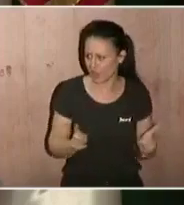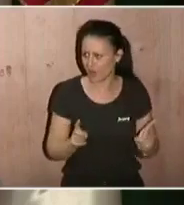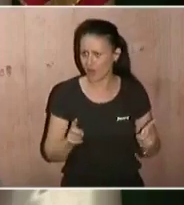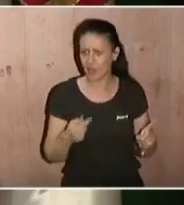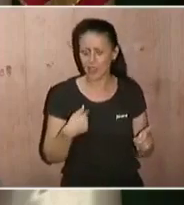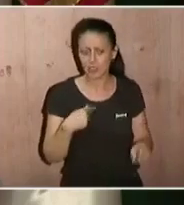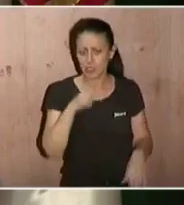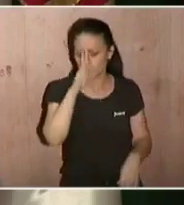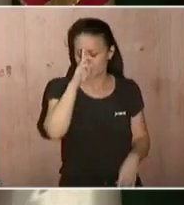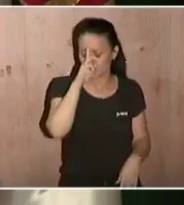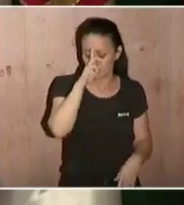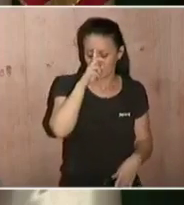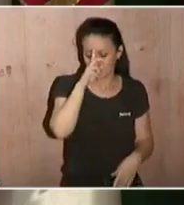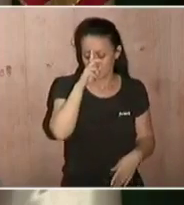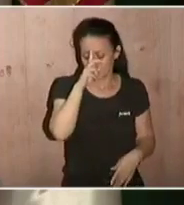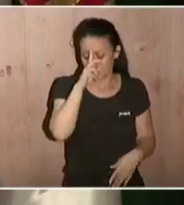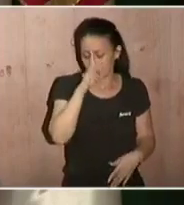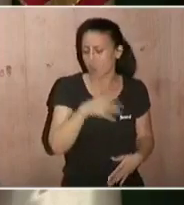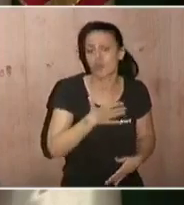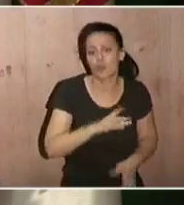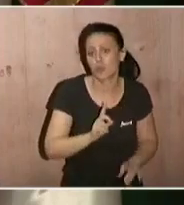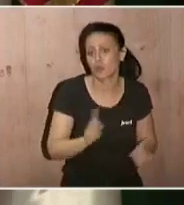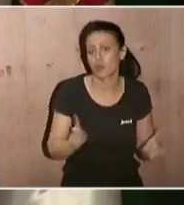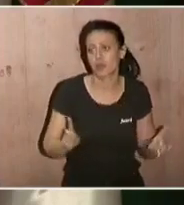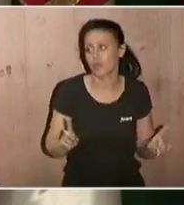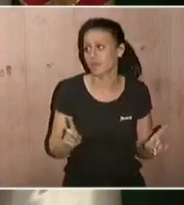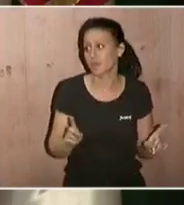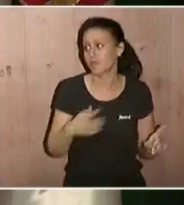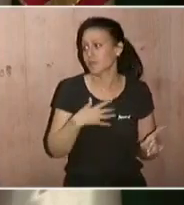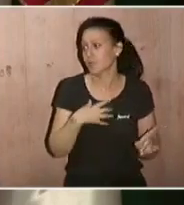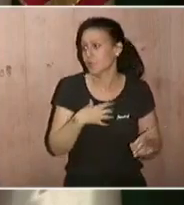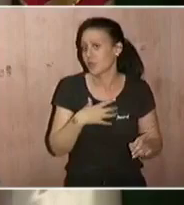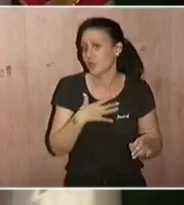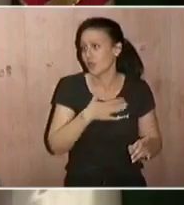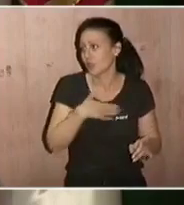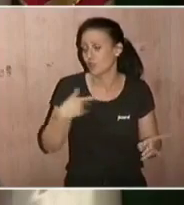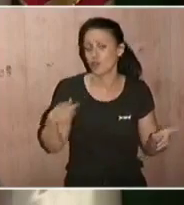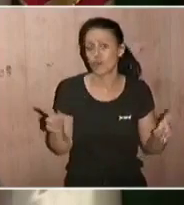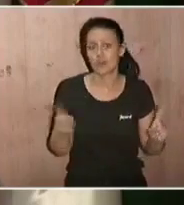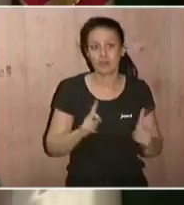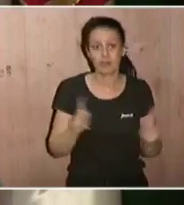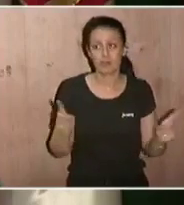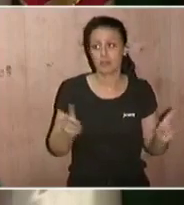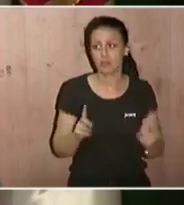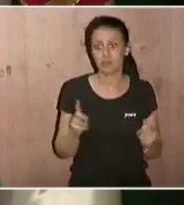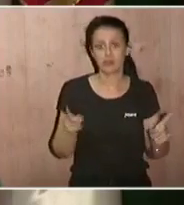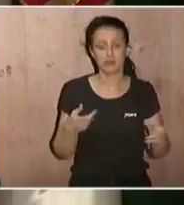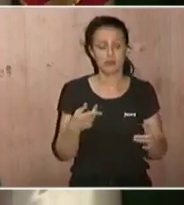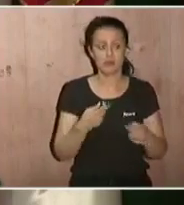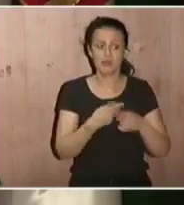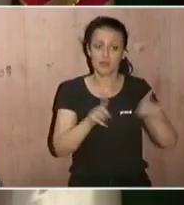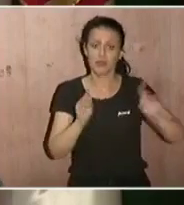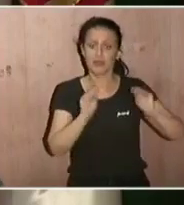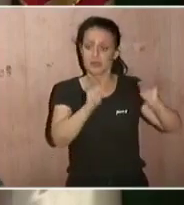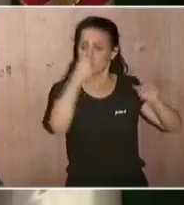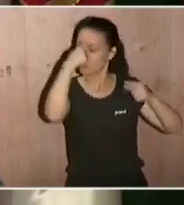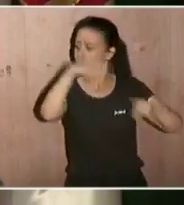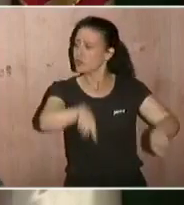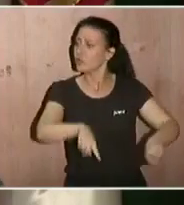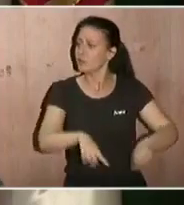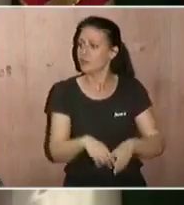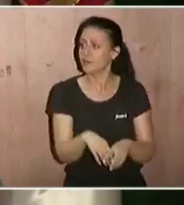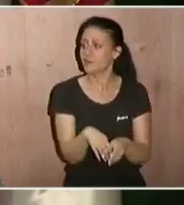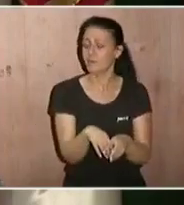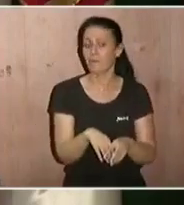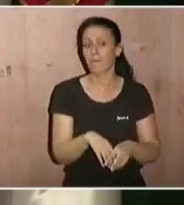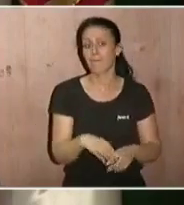supe o no pude, no sé, o no quise amortiguar las diferencias. En todo caso, la